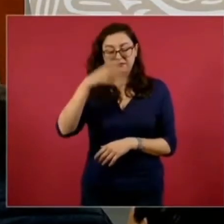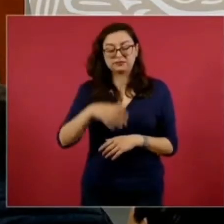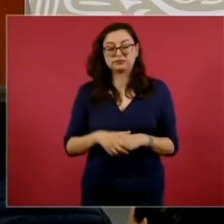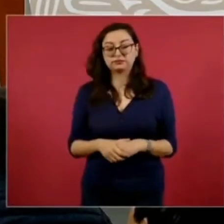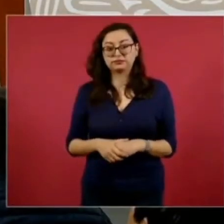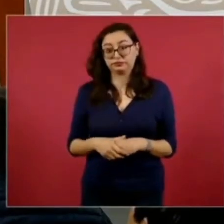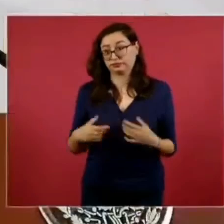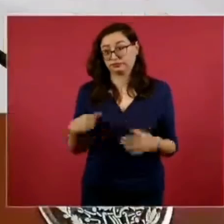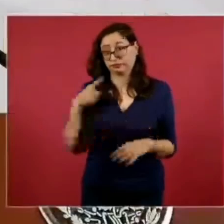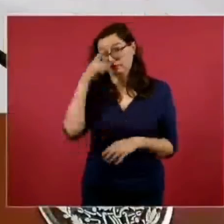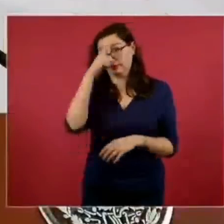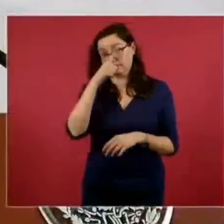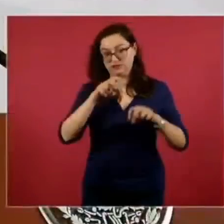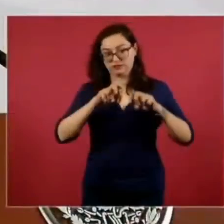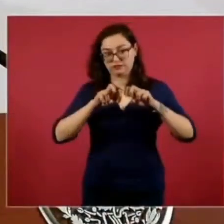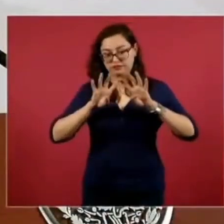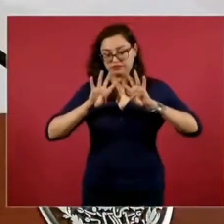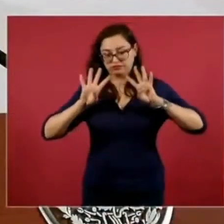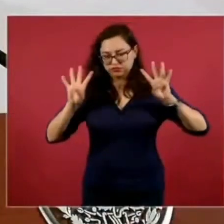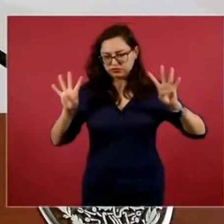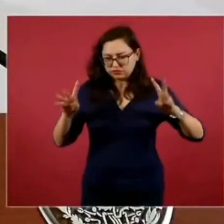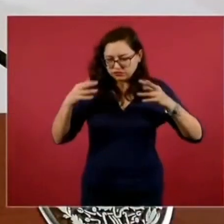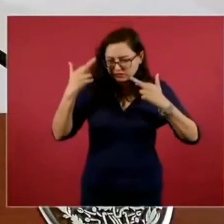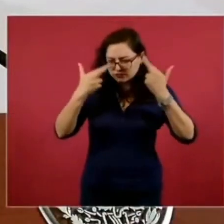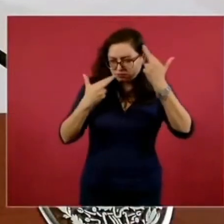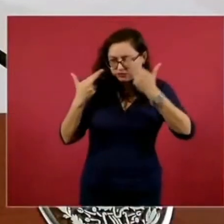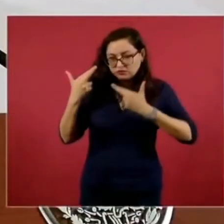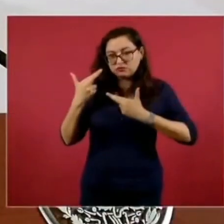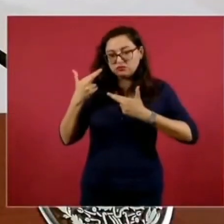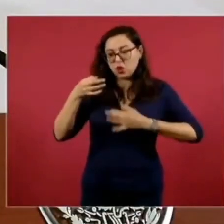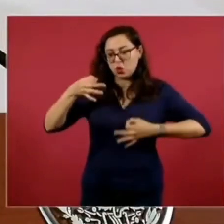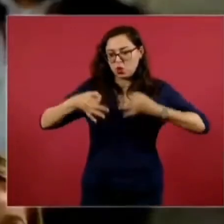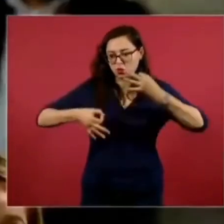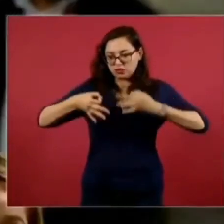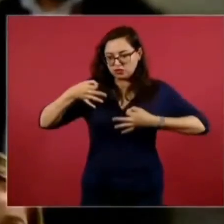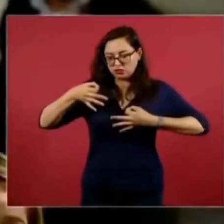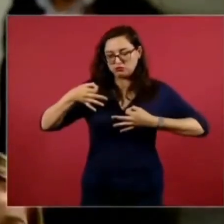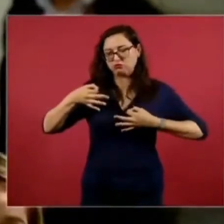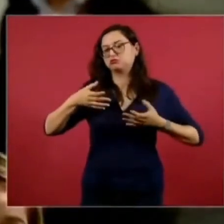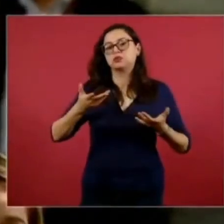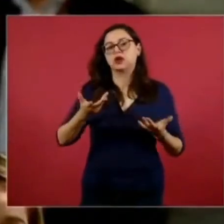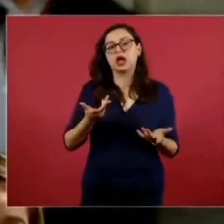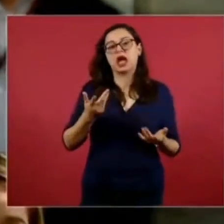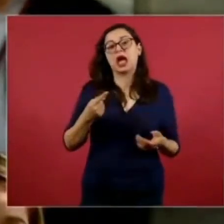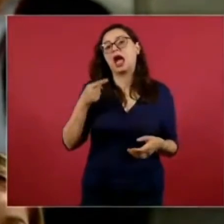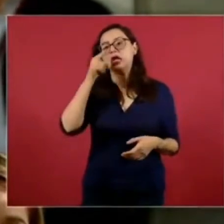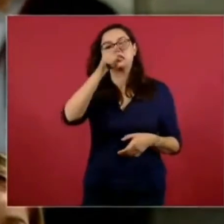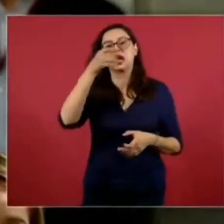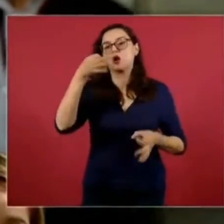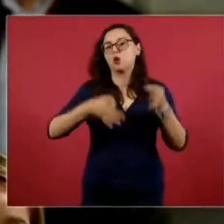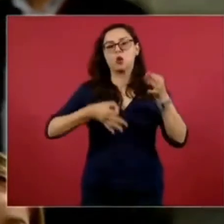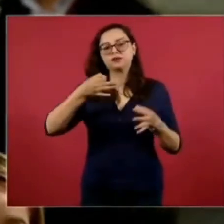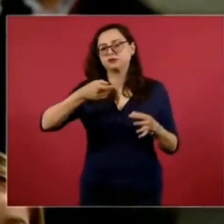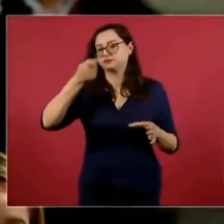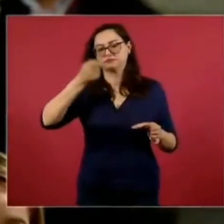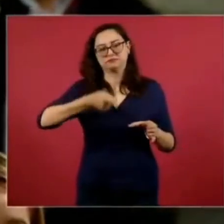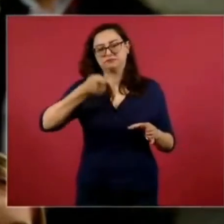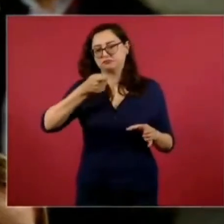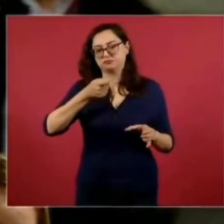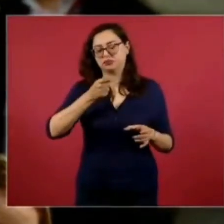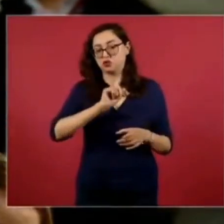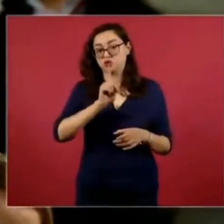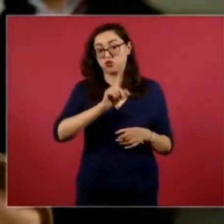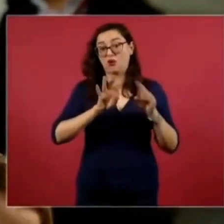lo declaró culpable o sea el Jurado allá Es digamos el el pueblo y que si